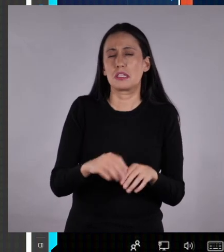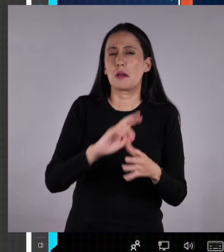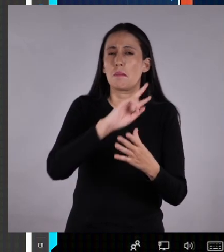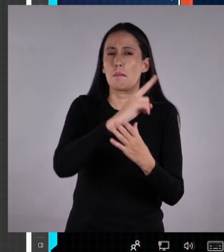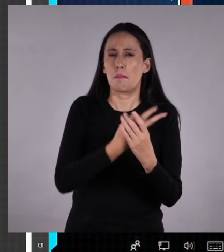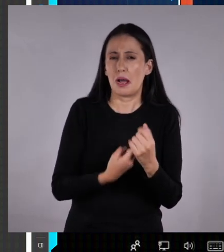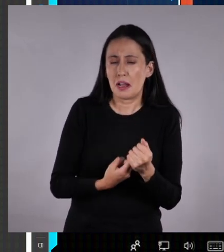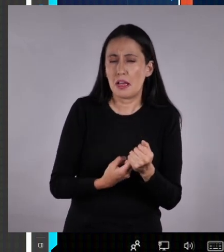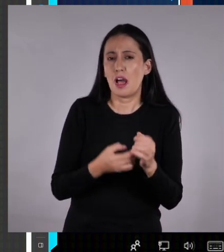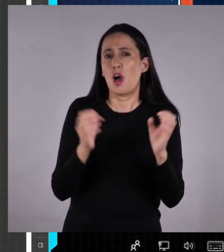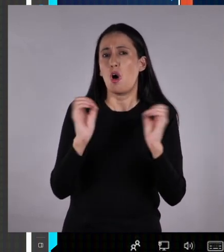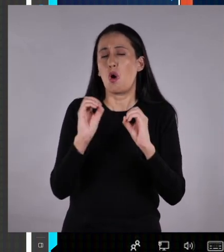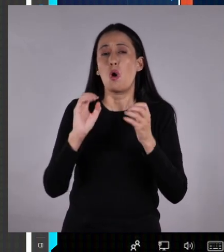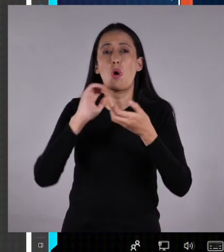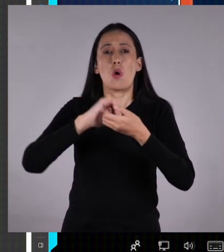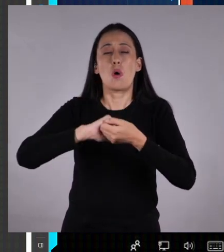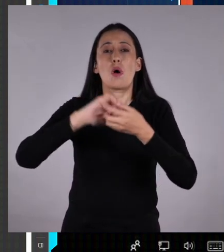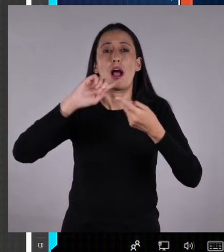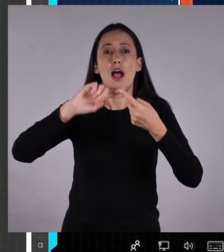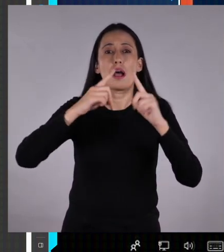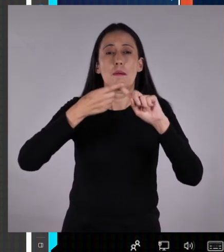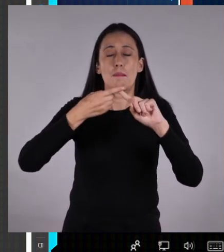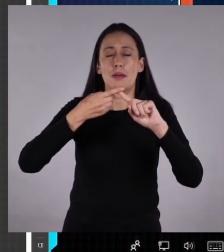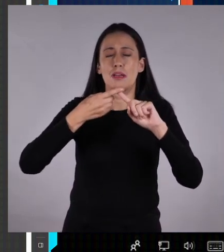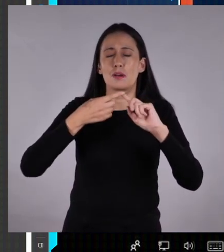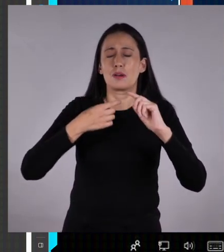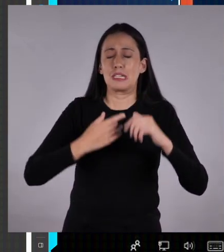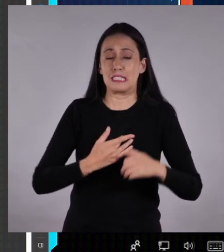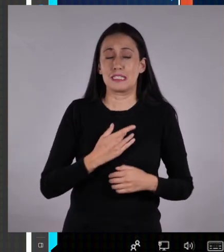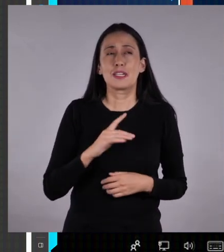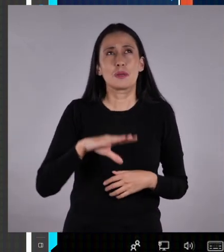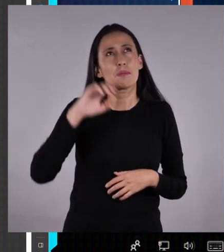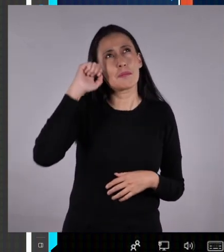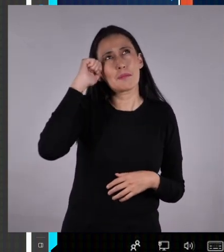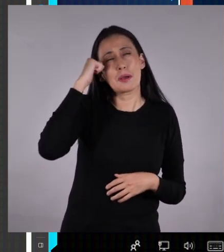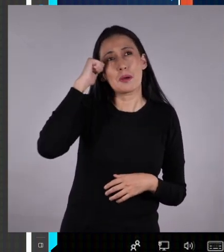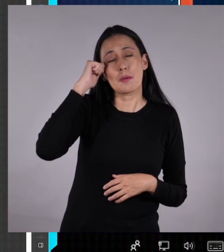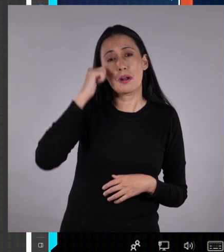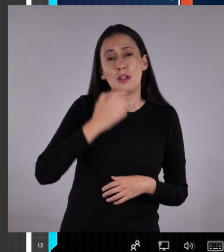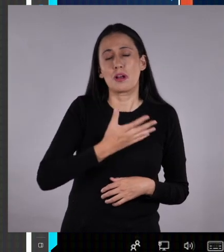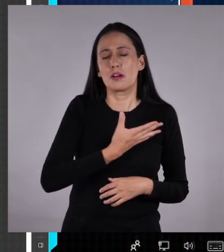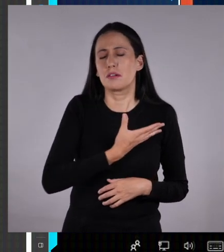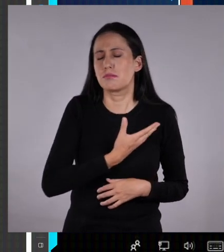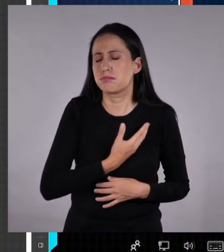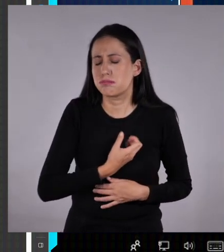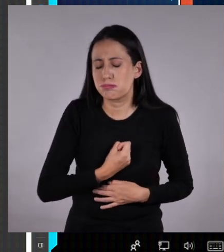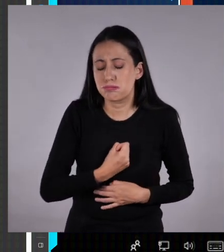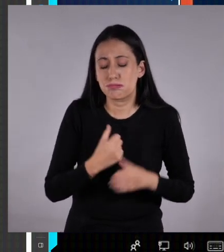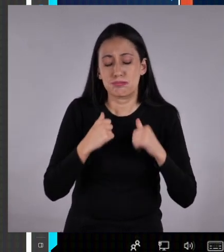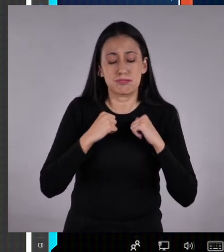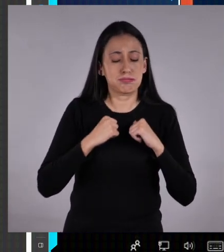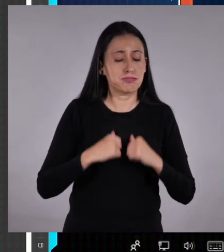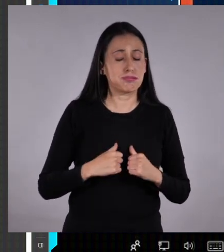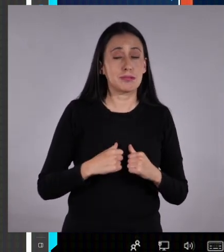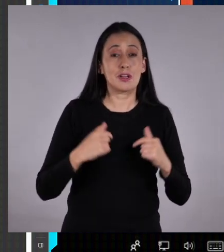mal. Yo recuerdo que una vez me deprimí demasiado cuando terminé con una novia a la que quería muchísimo.